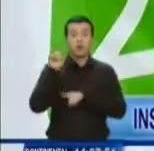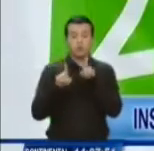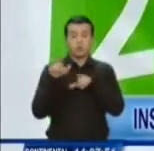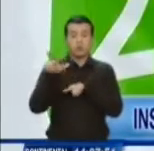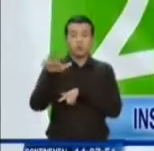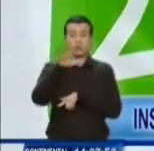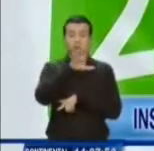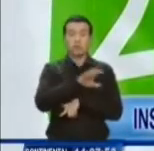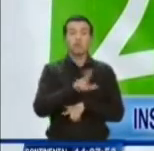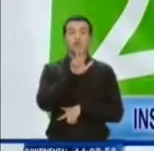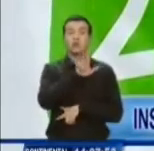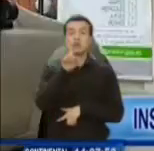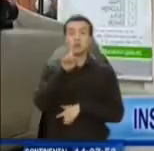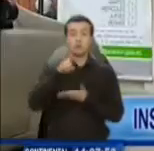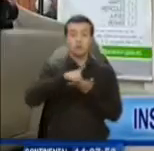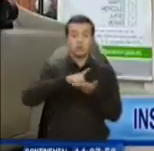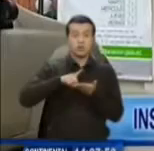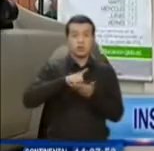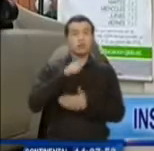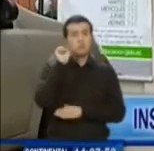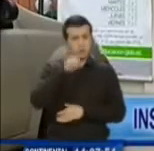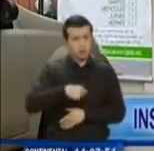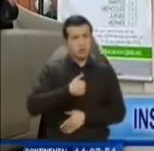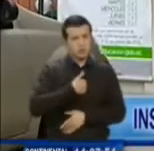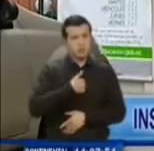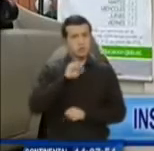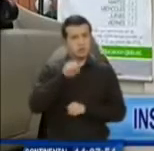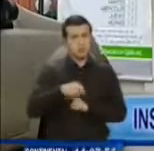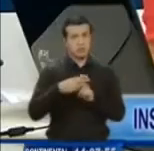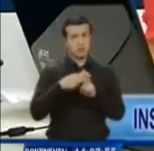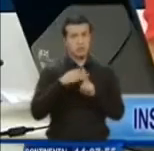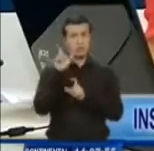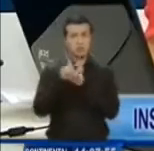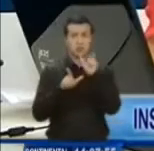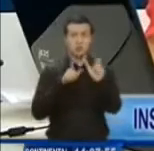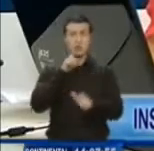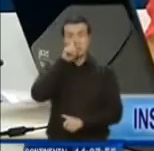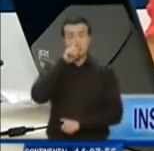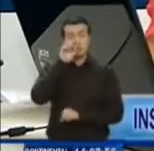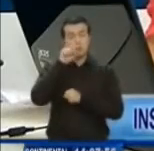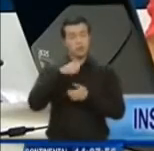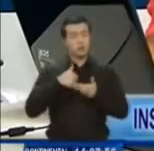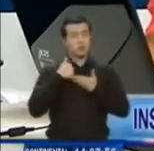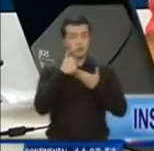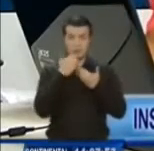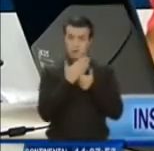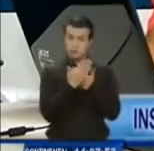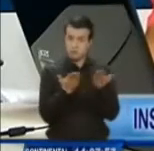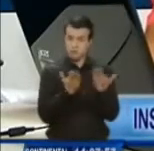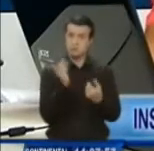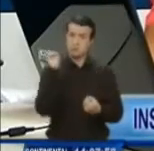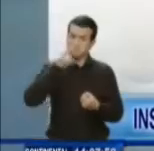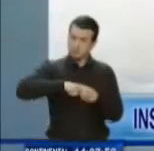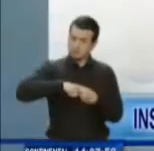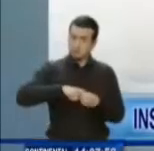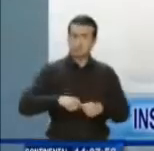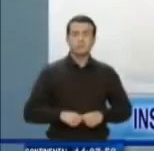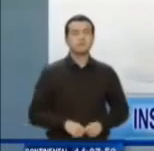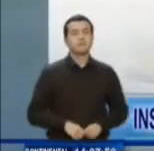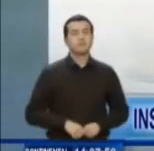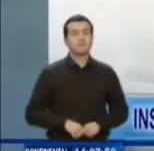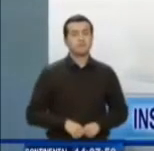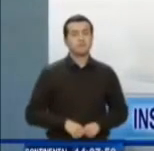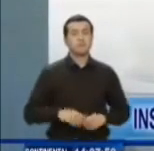existen 31 sedes distritales de autoservicio, en donde personal capacitado del Ministerio de Educación Pública le guiará en el proceso.